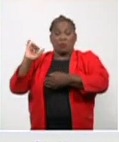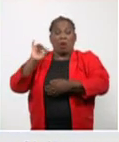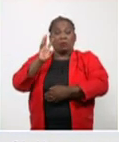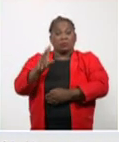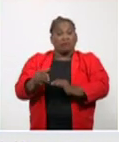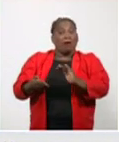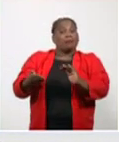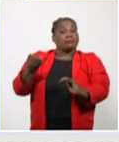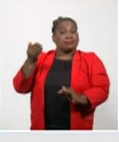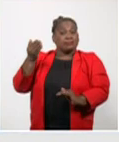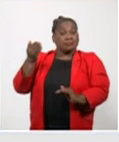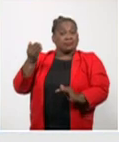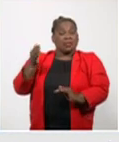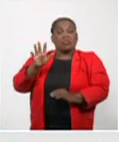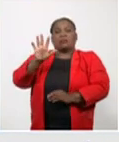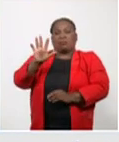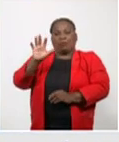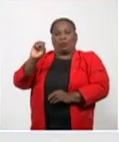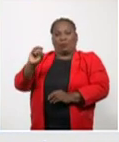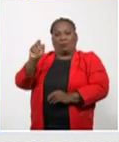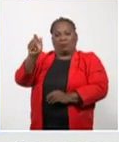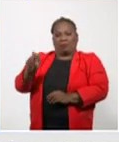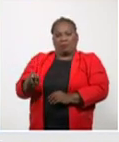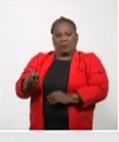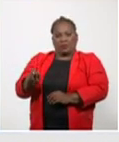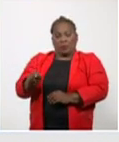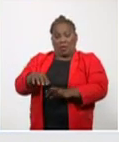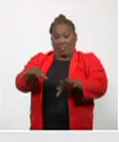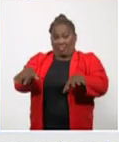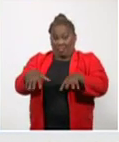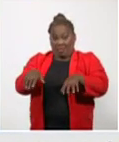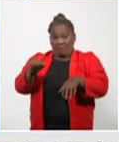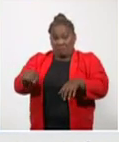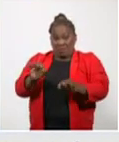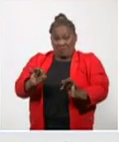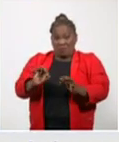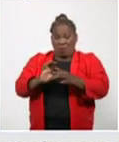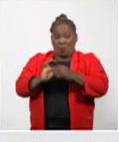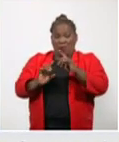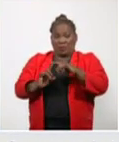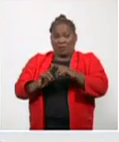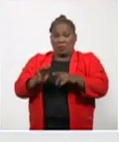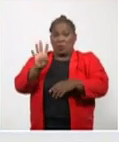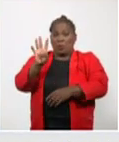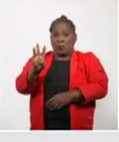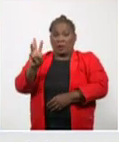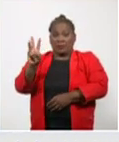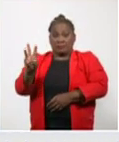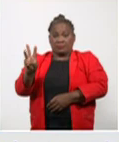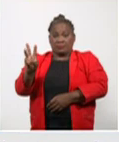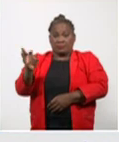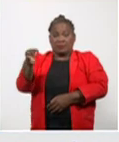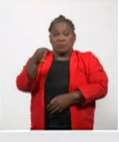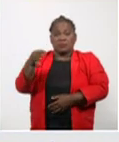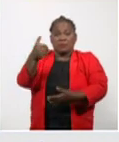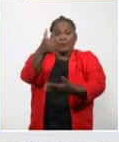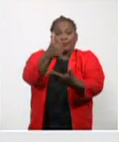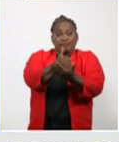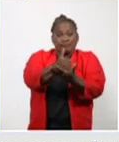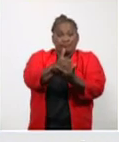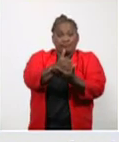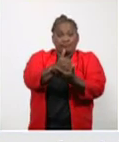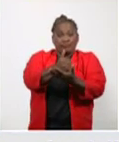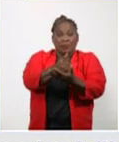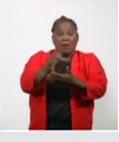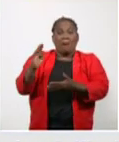elevada, 50 casos autóctonos, 43 del municipio de Guantánamo,